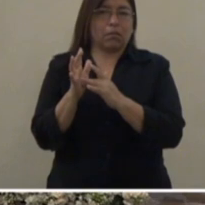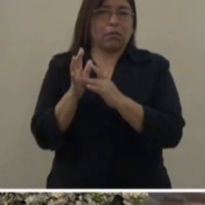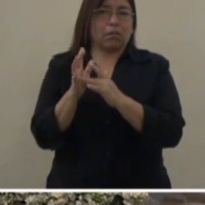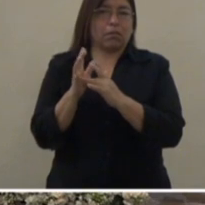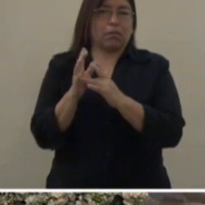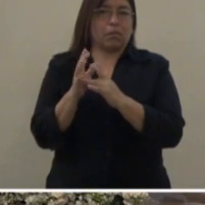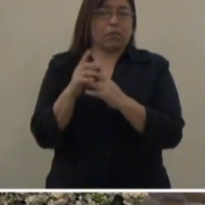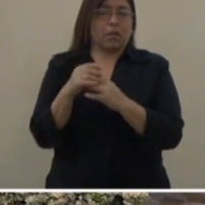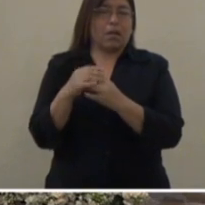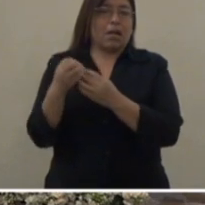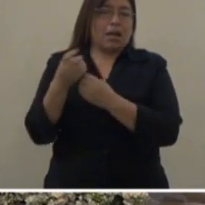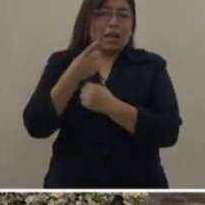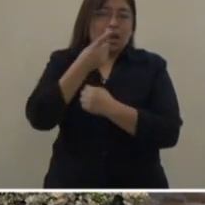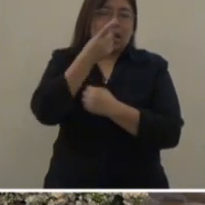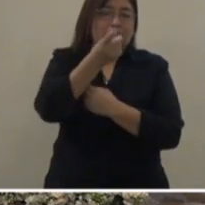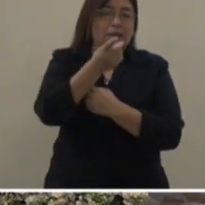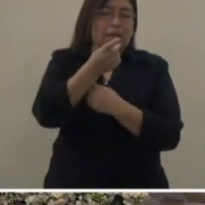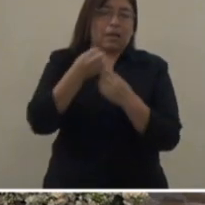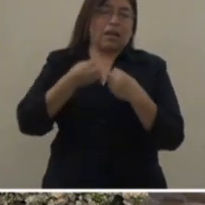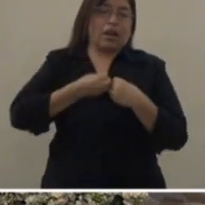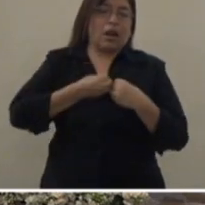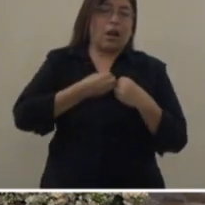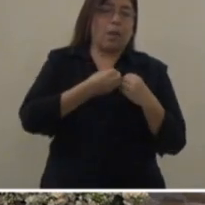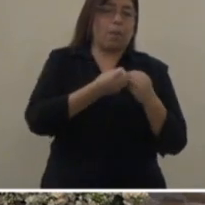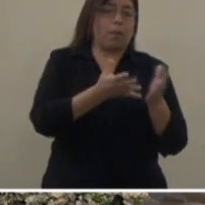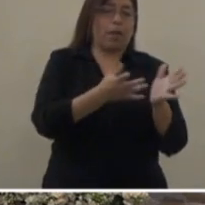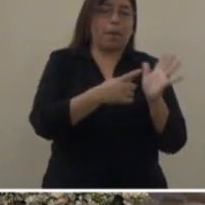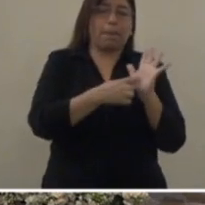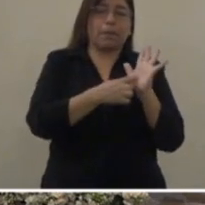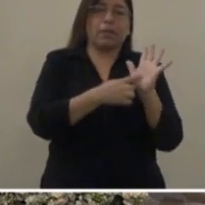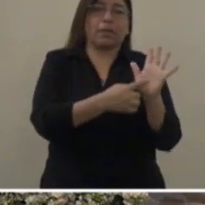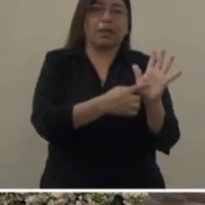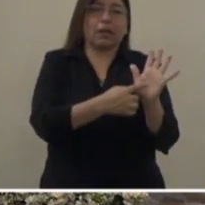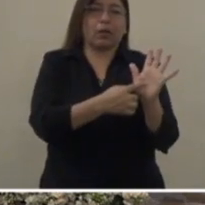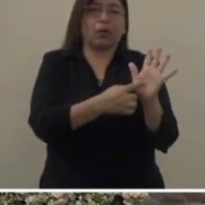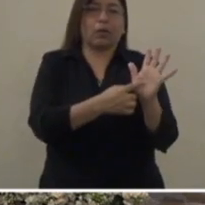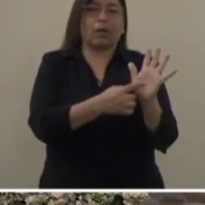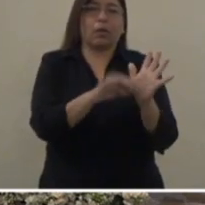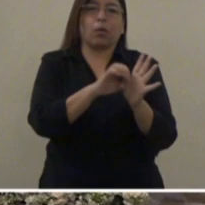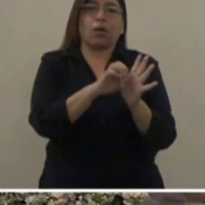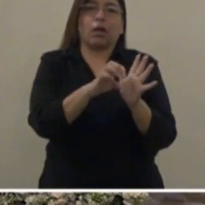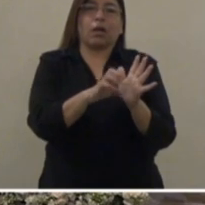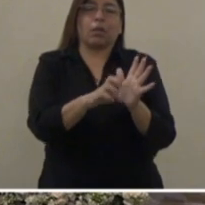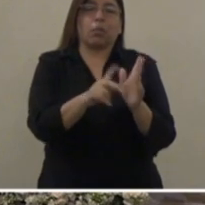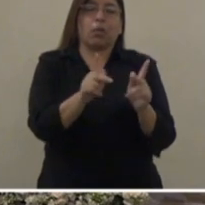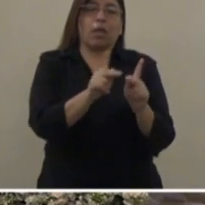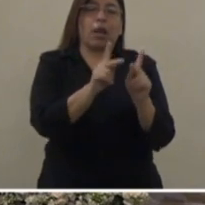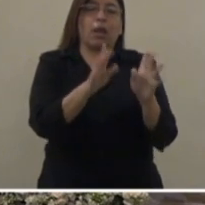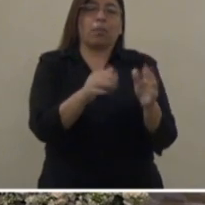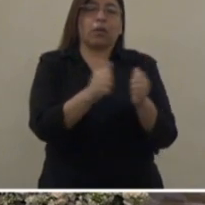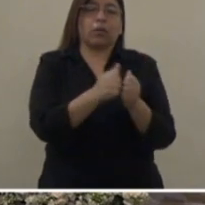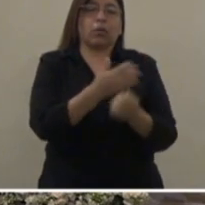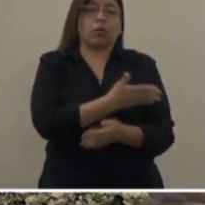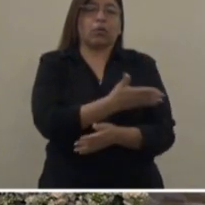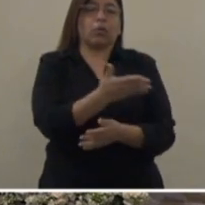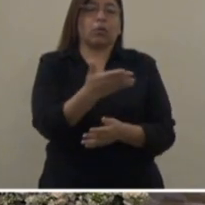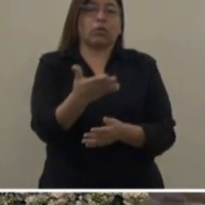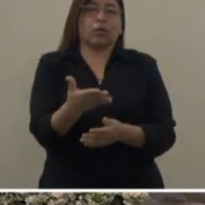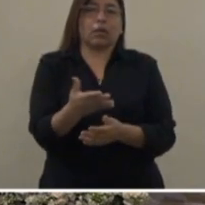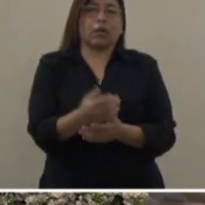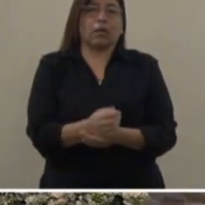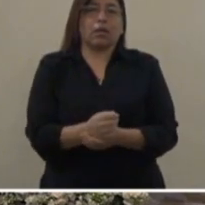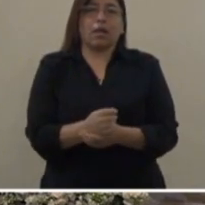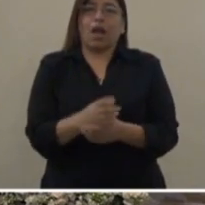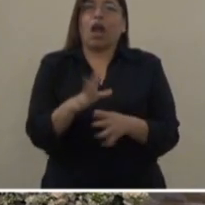una señal de misericordia: la paz esté con ustedes, y lo hace